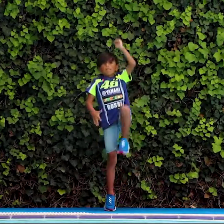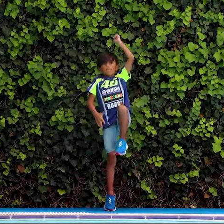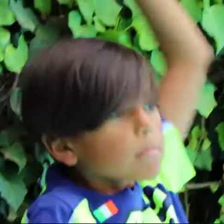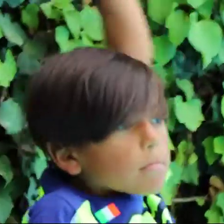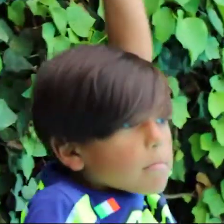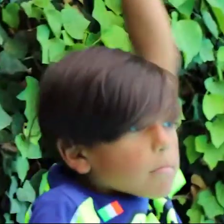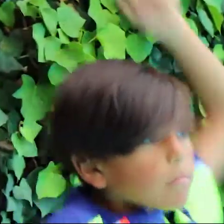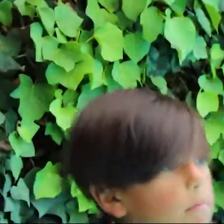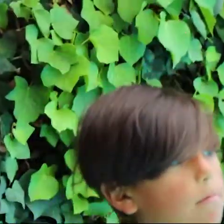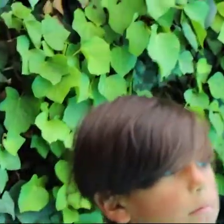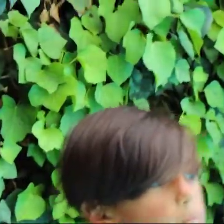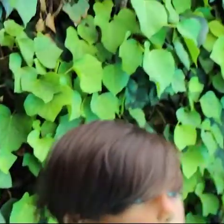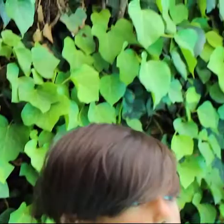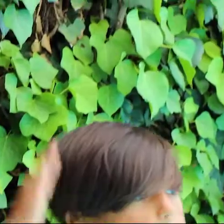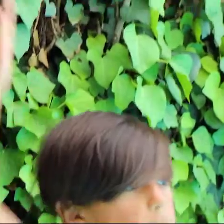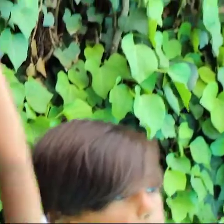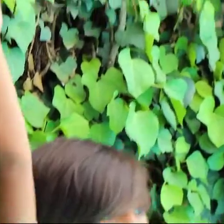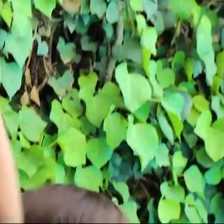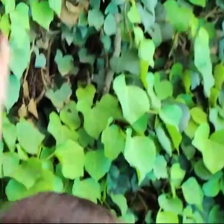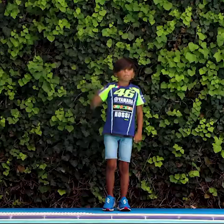pie contrario. Bien.